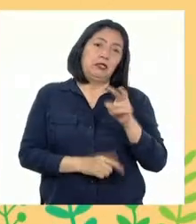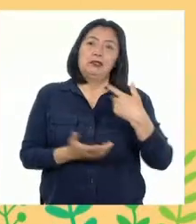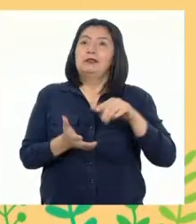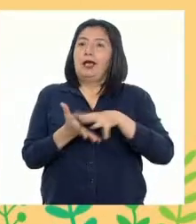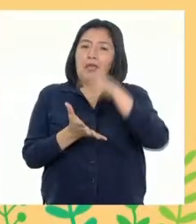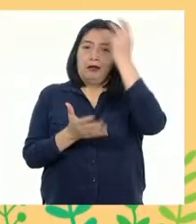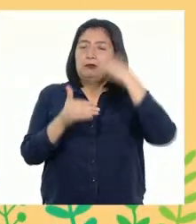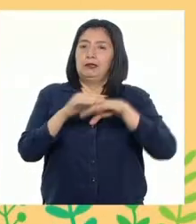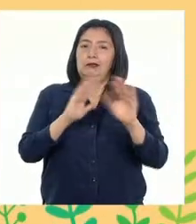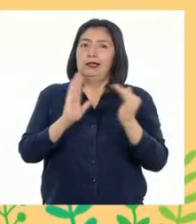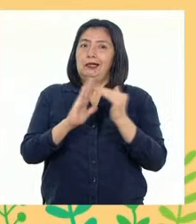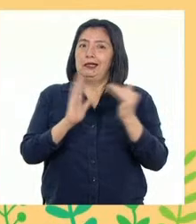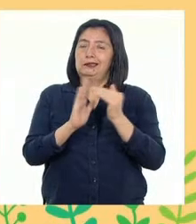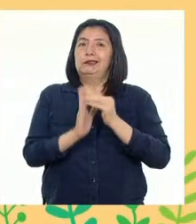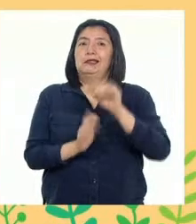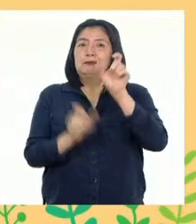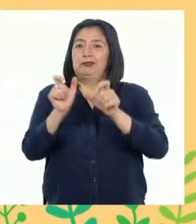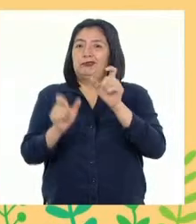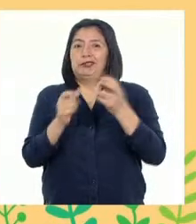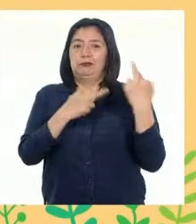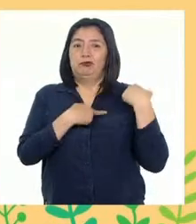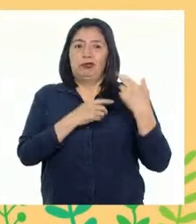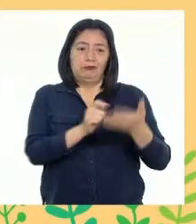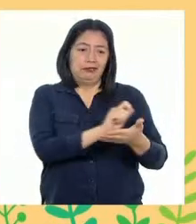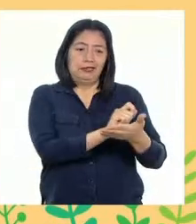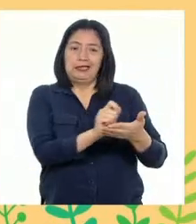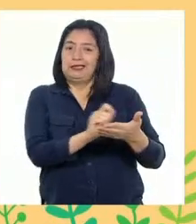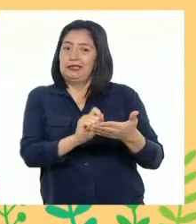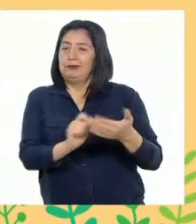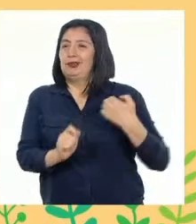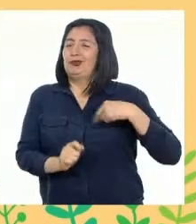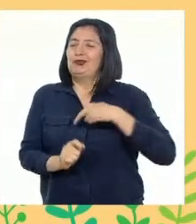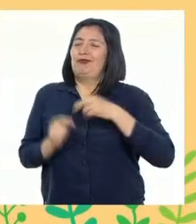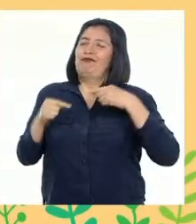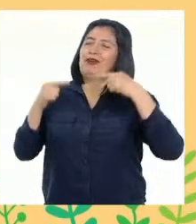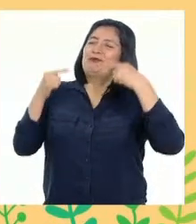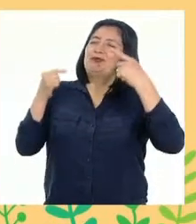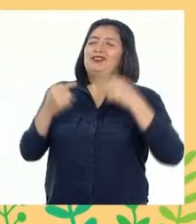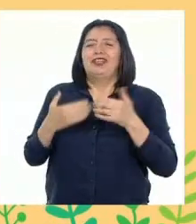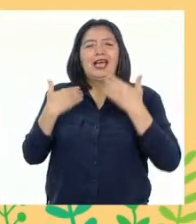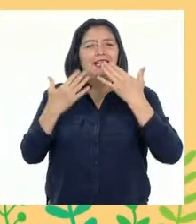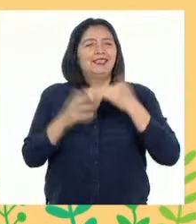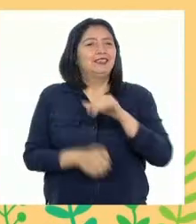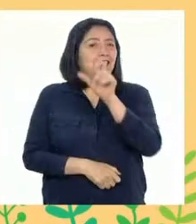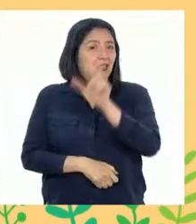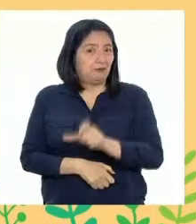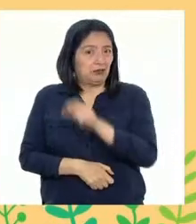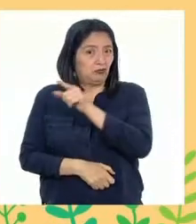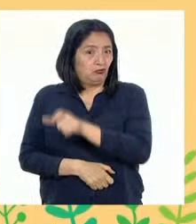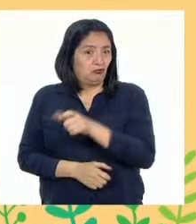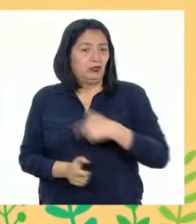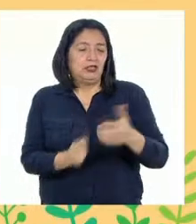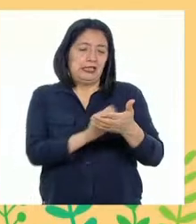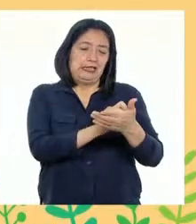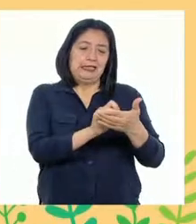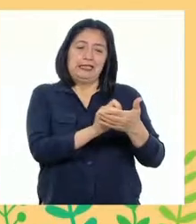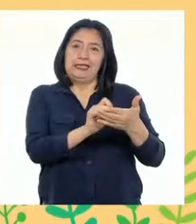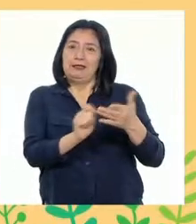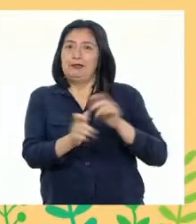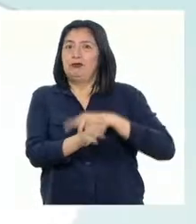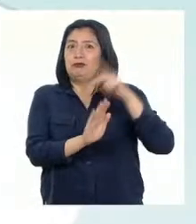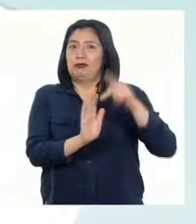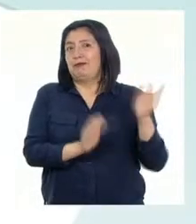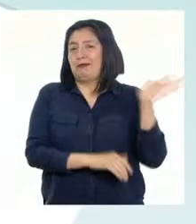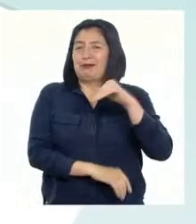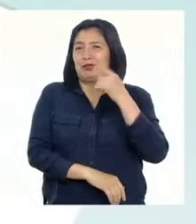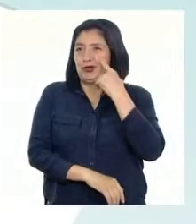Aprendo en Casa tiene sus guionistas. Y es que somos muy famosos, gracias a nuestros guionistas que escriben los programas. ¡Vamos a